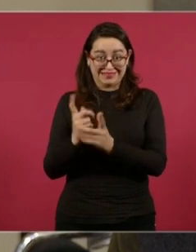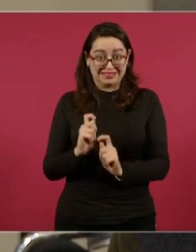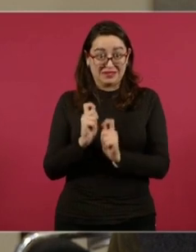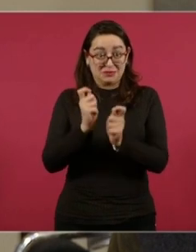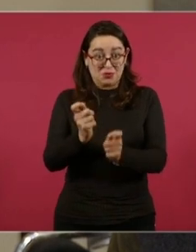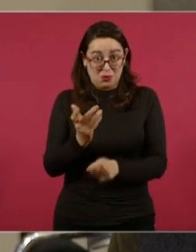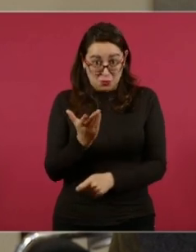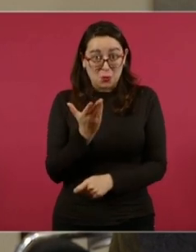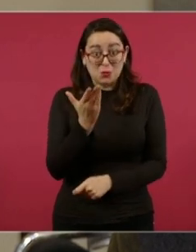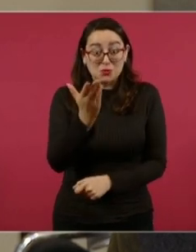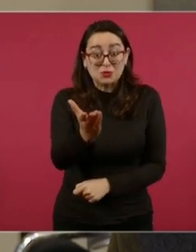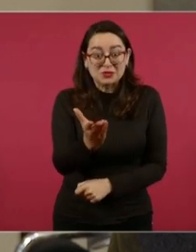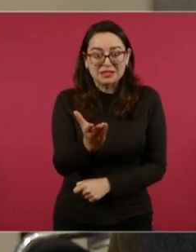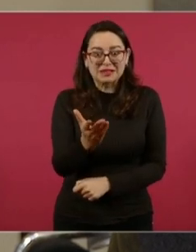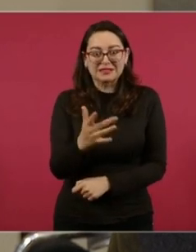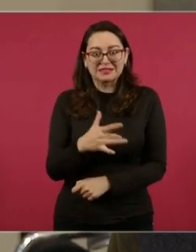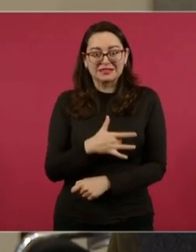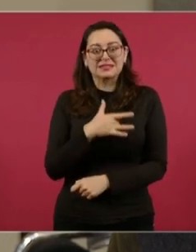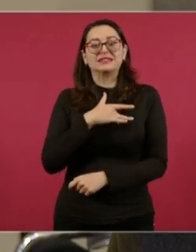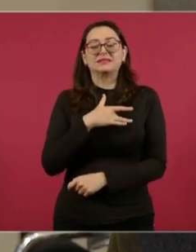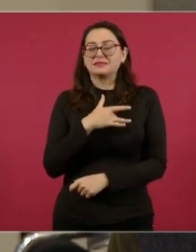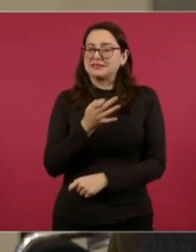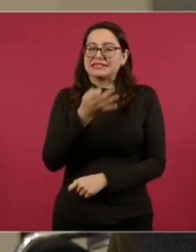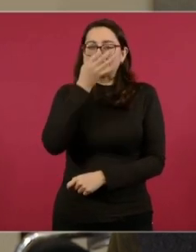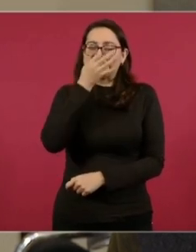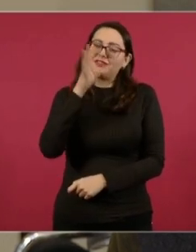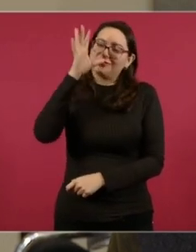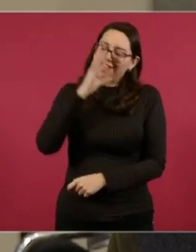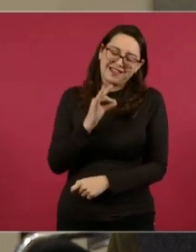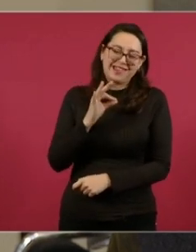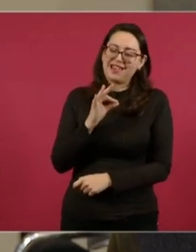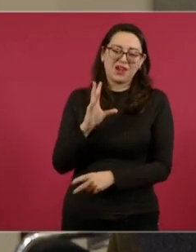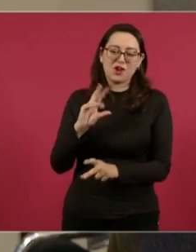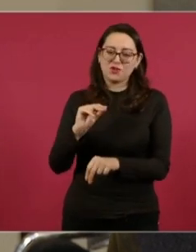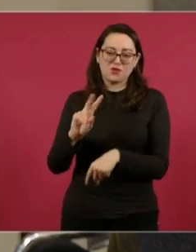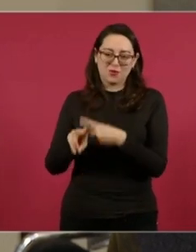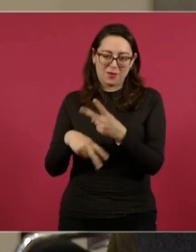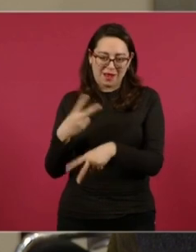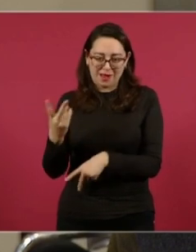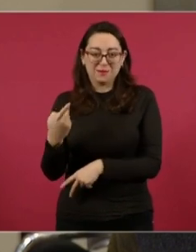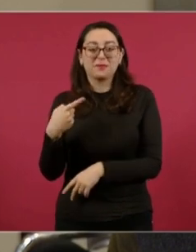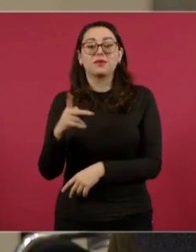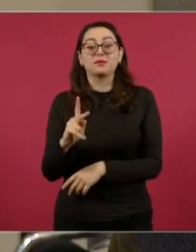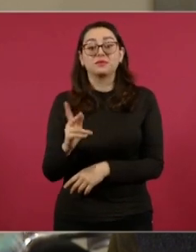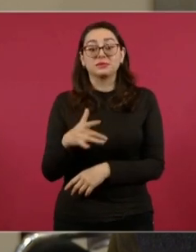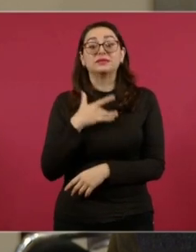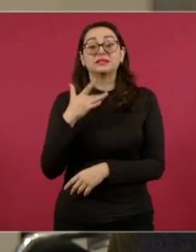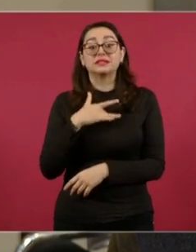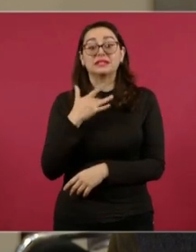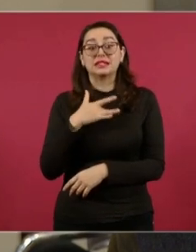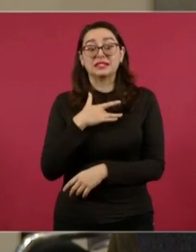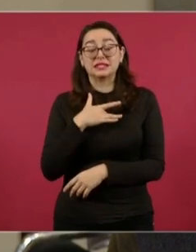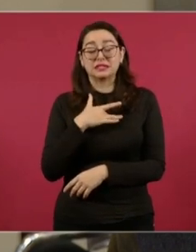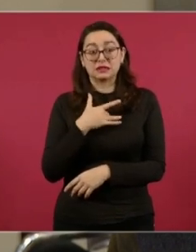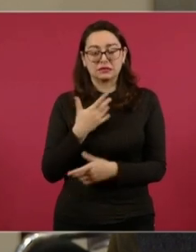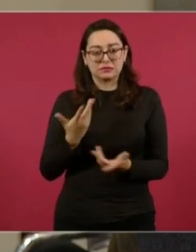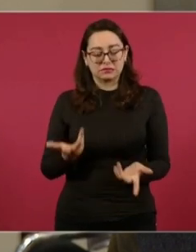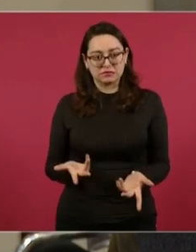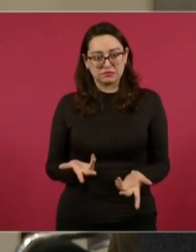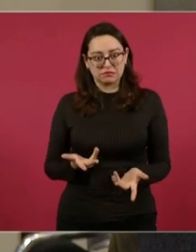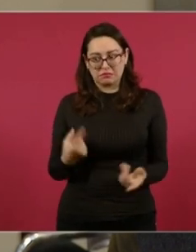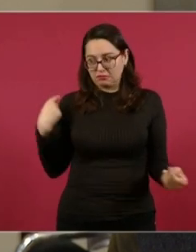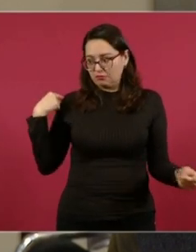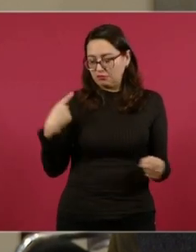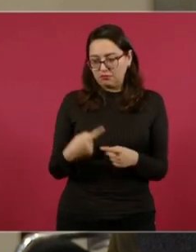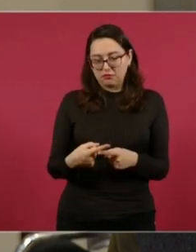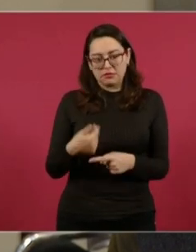En esta era de internet, ¿usted esperaba que tanto usted como La Mañanera tuviera esta penetración en YouTube, en